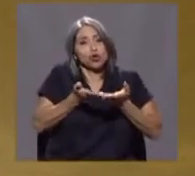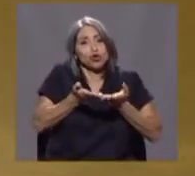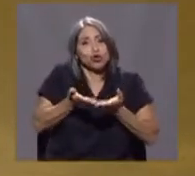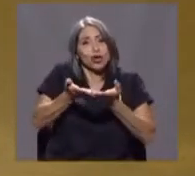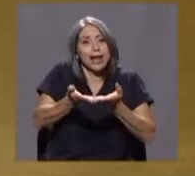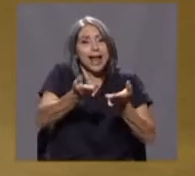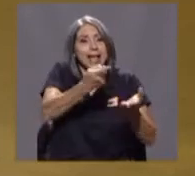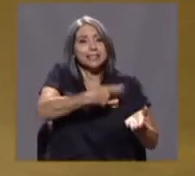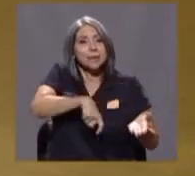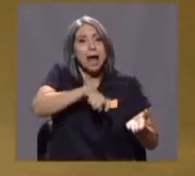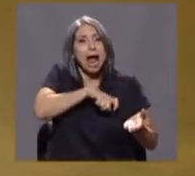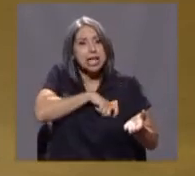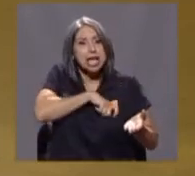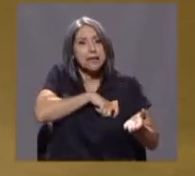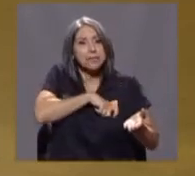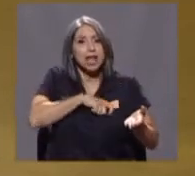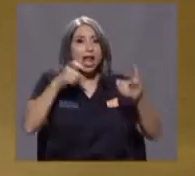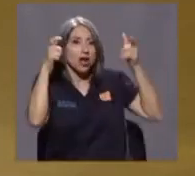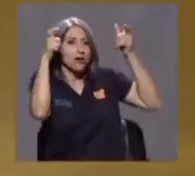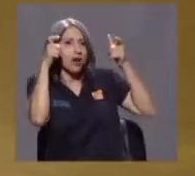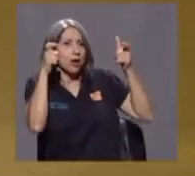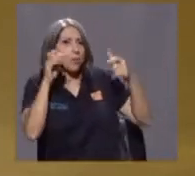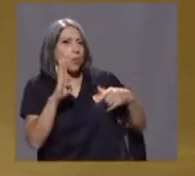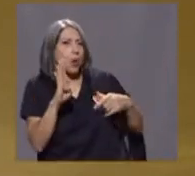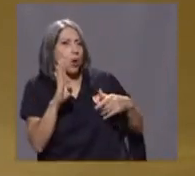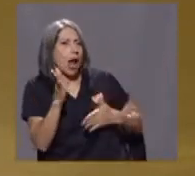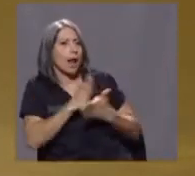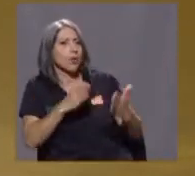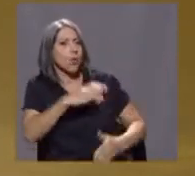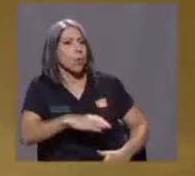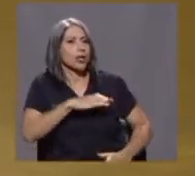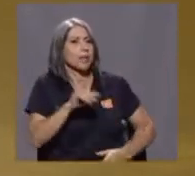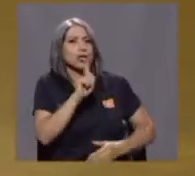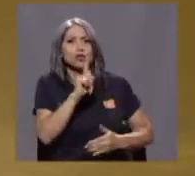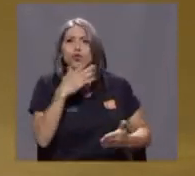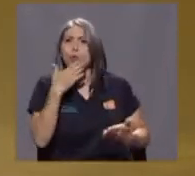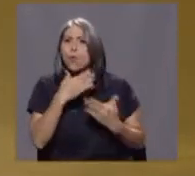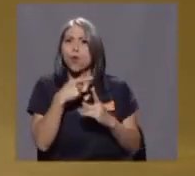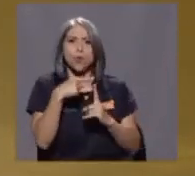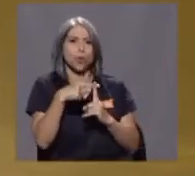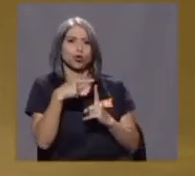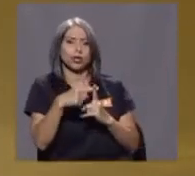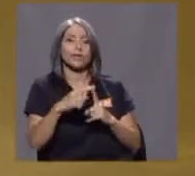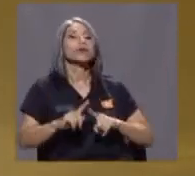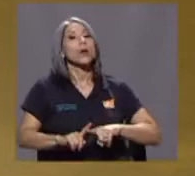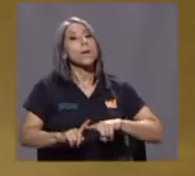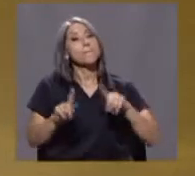algunos comportamientos no muy positivos, sino que,